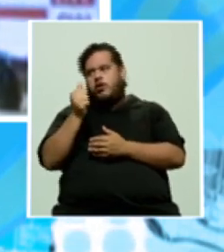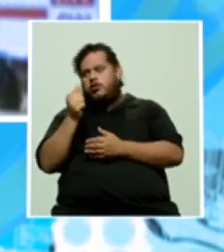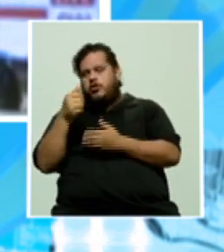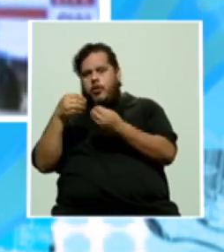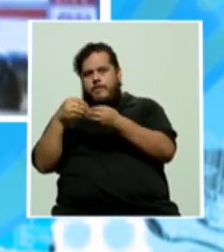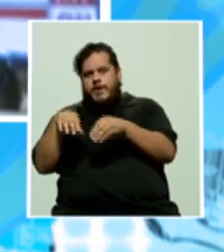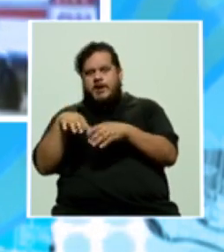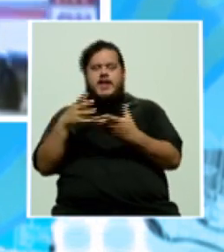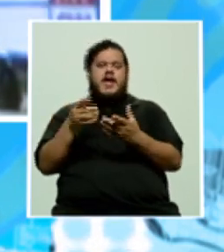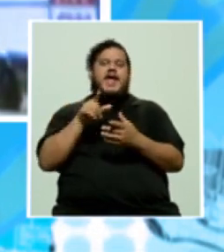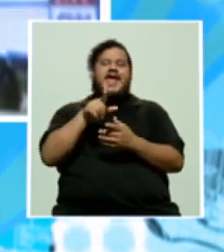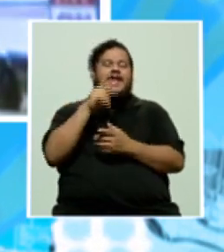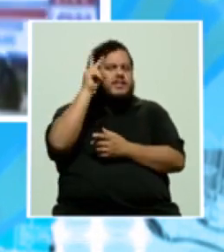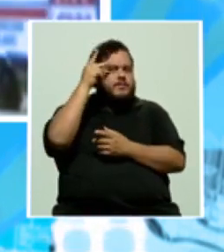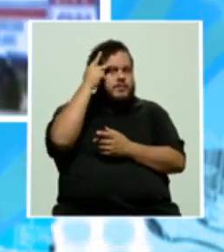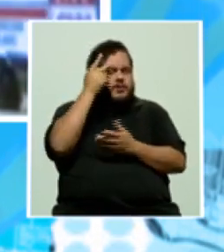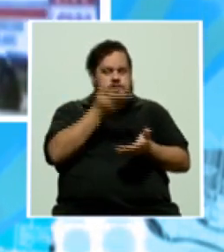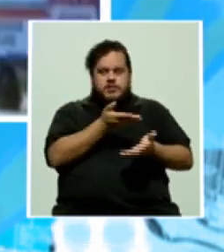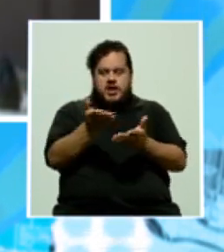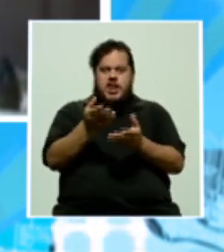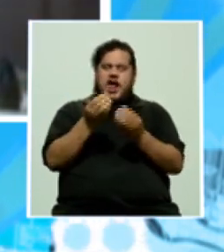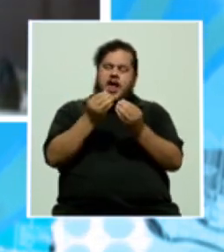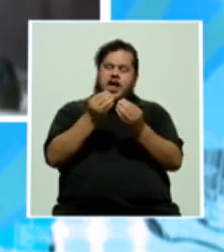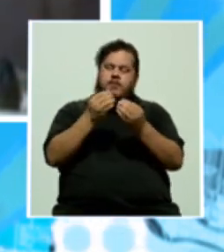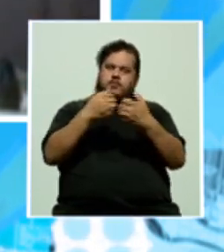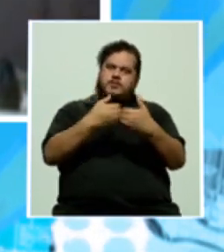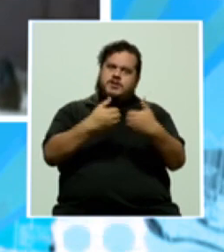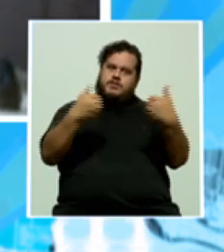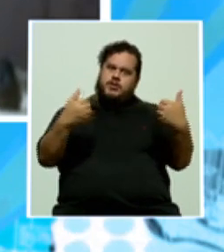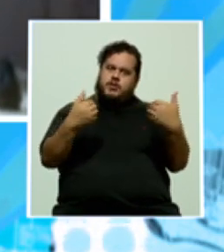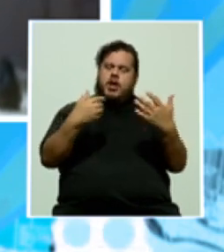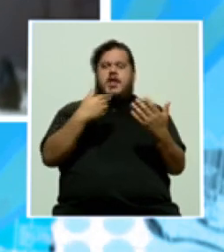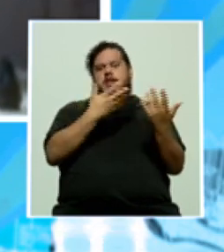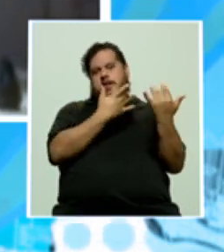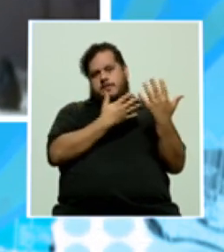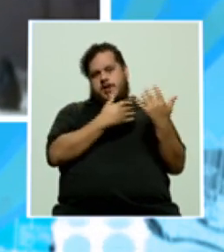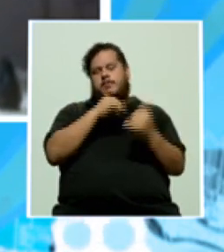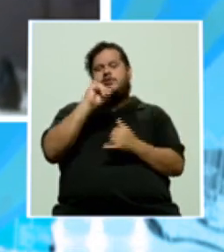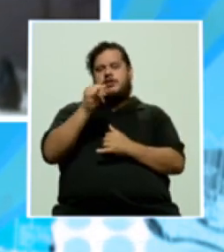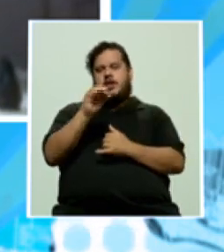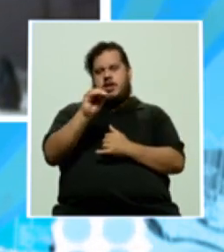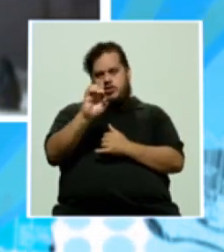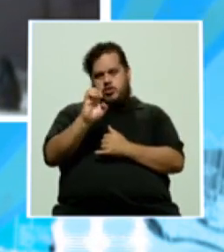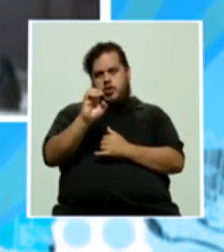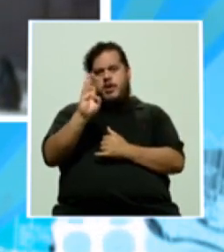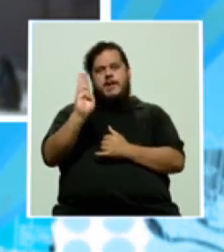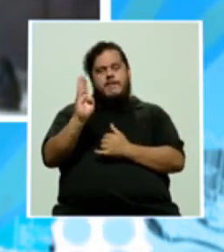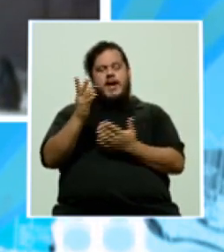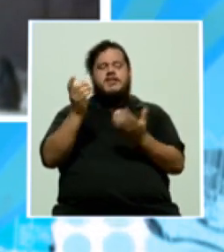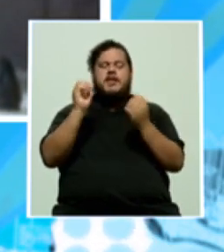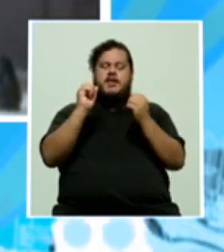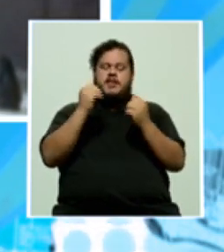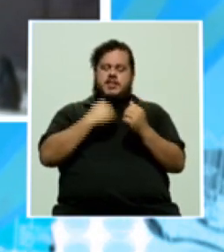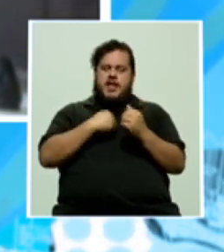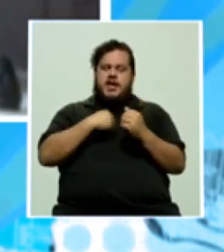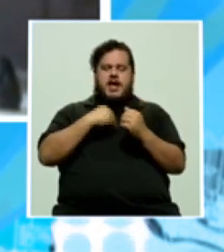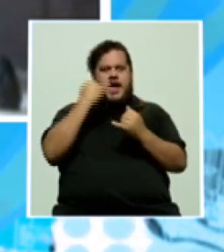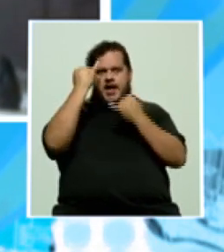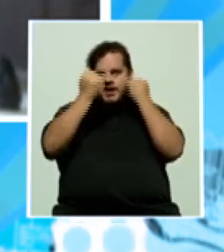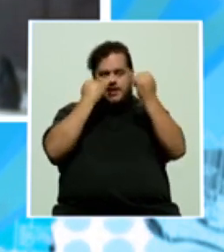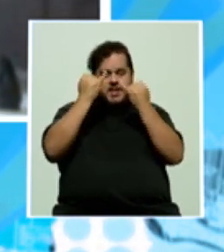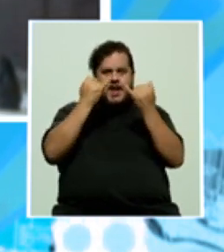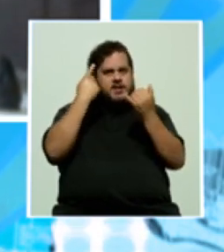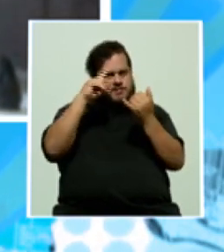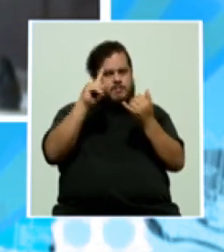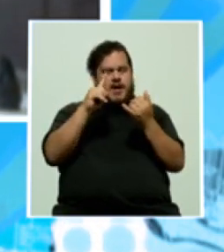la política que nos ha llevado a tanta polarización, y que espero que Joe Biden tenga una aproximación diferente para que Estados Unidos finalmente pueda encontrar un